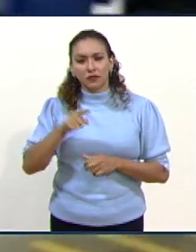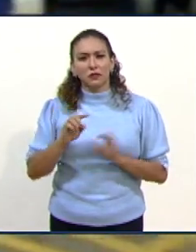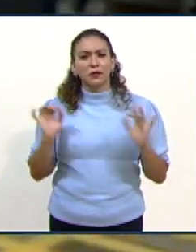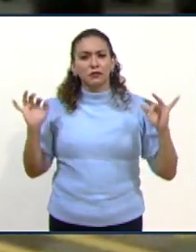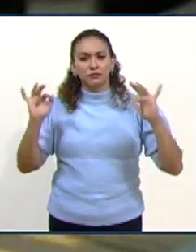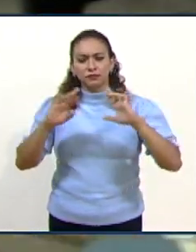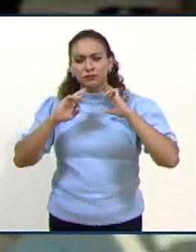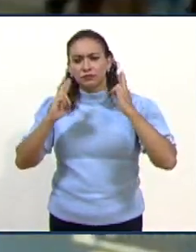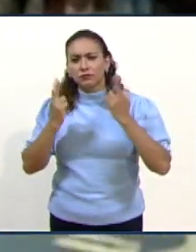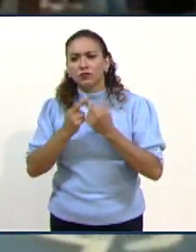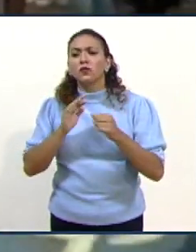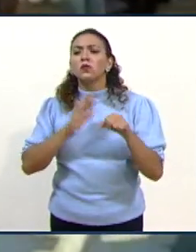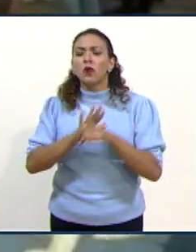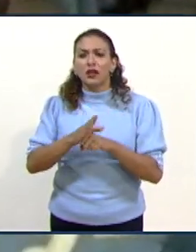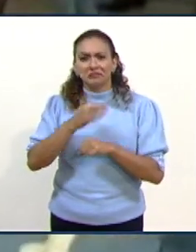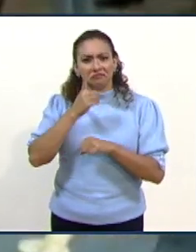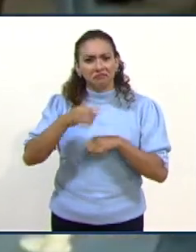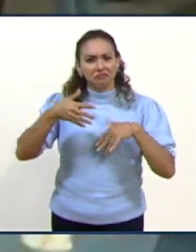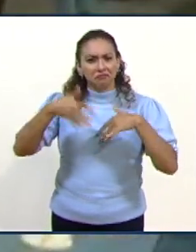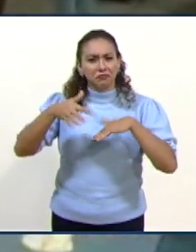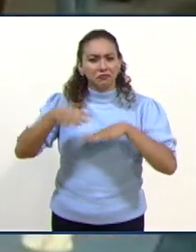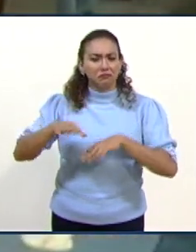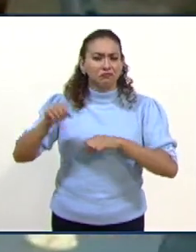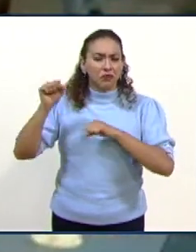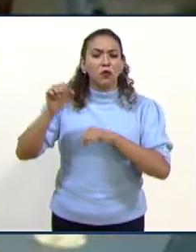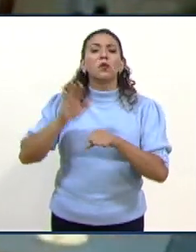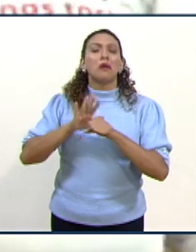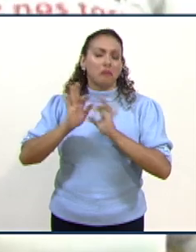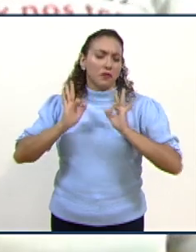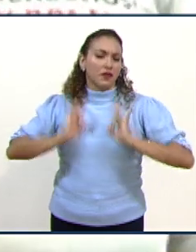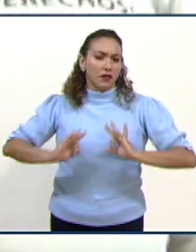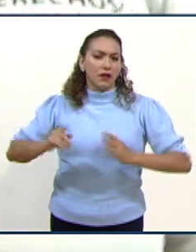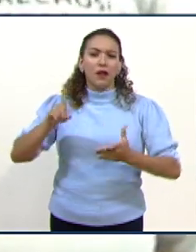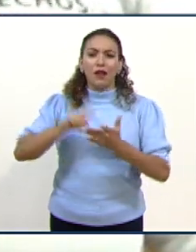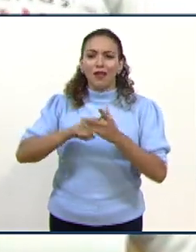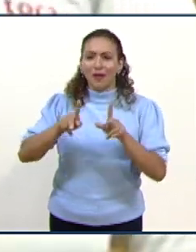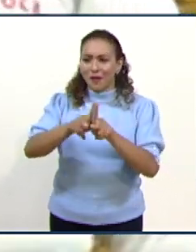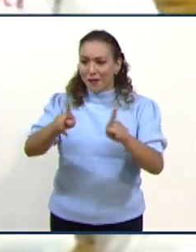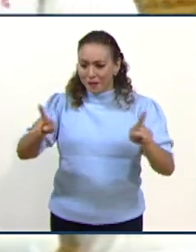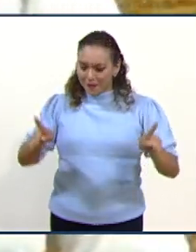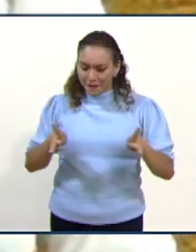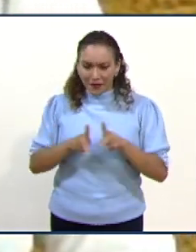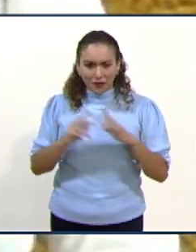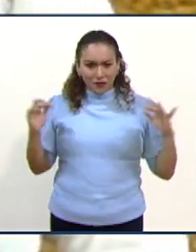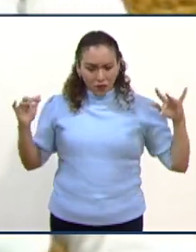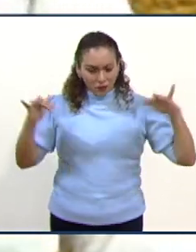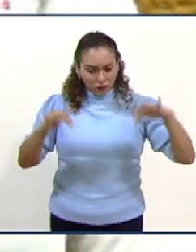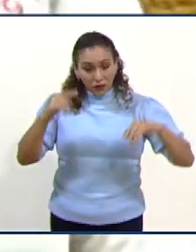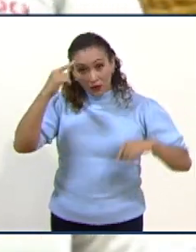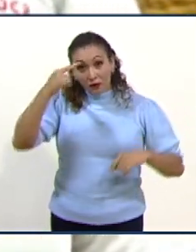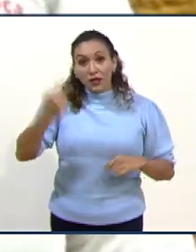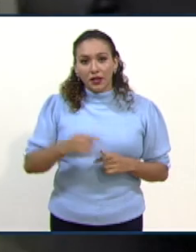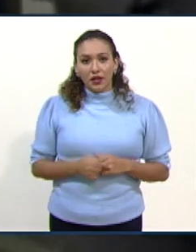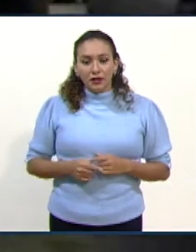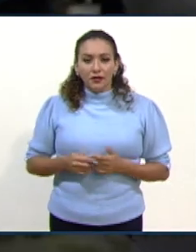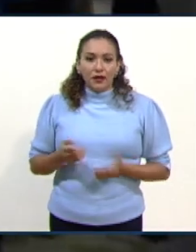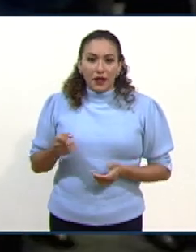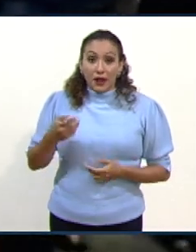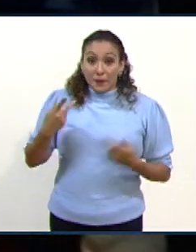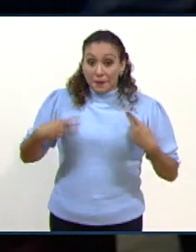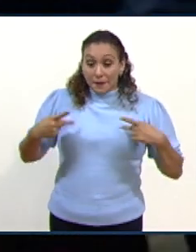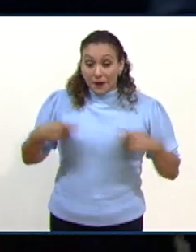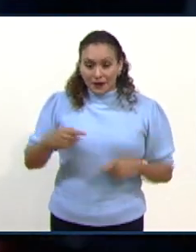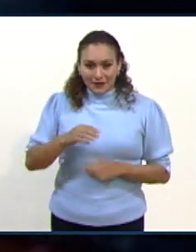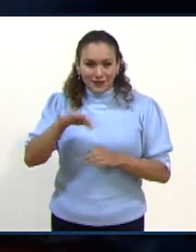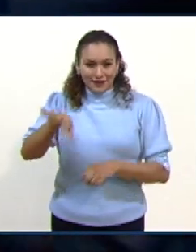Federación, realizaron una manifestación pacífica en la explanada del edificio alterno para llamar a la próxima presidenta electa y